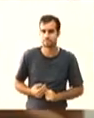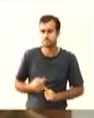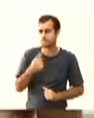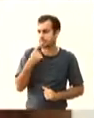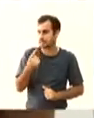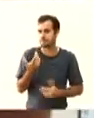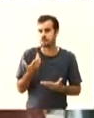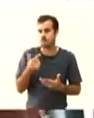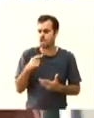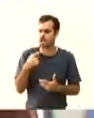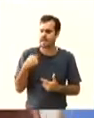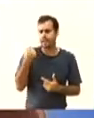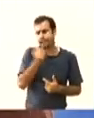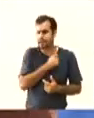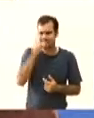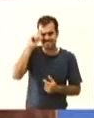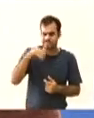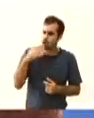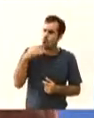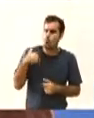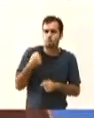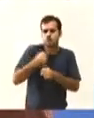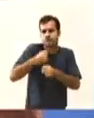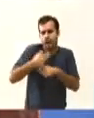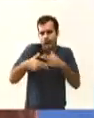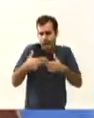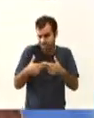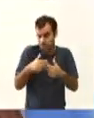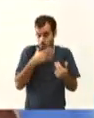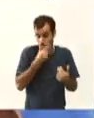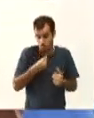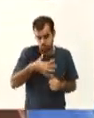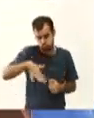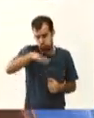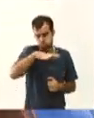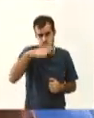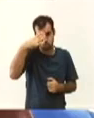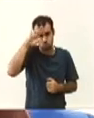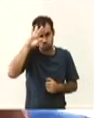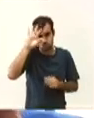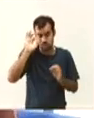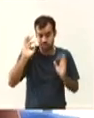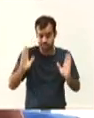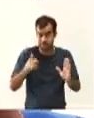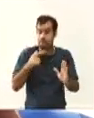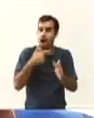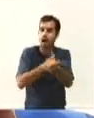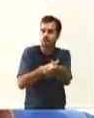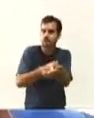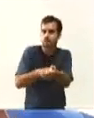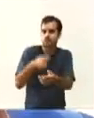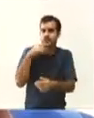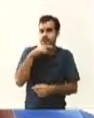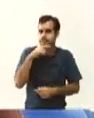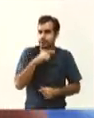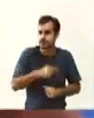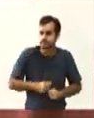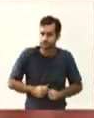a nosotros nos interesaba conocer un poco cómo se ha comportado la juventud, los jóvenes cubanos de manera general, durante la campaña de donación de